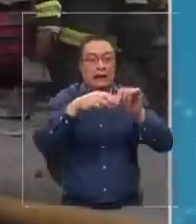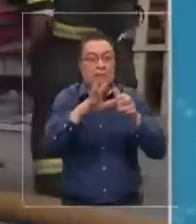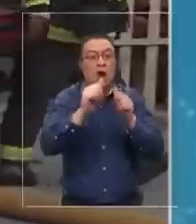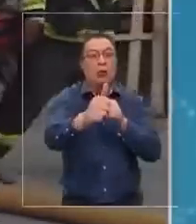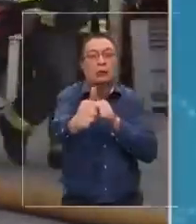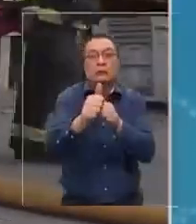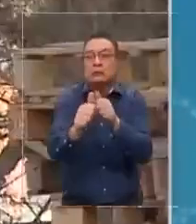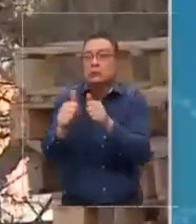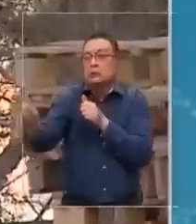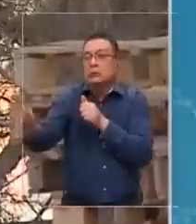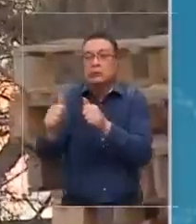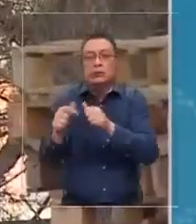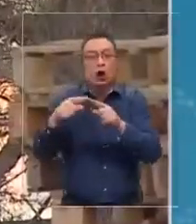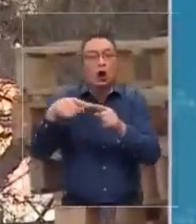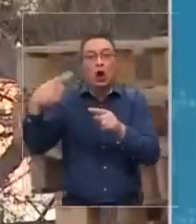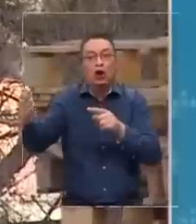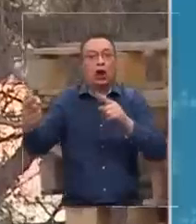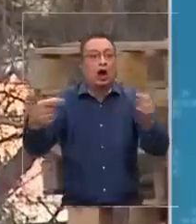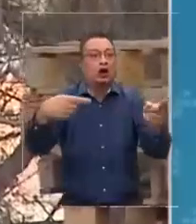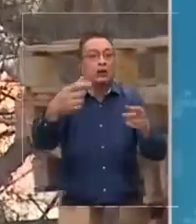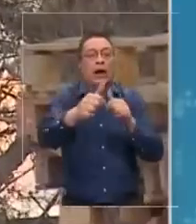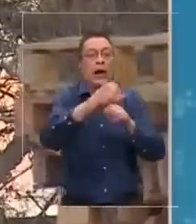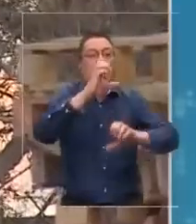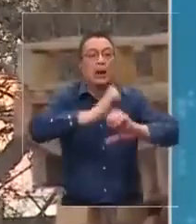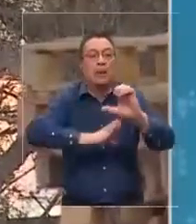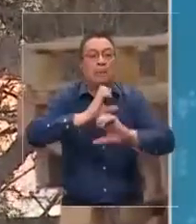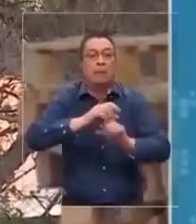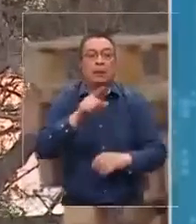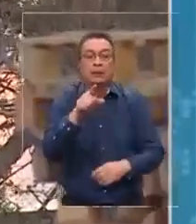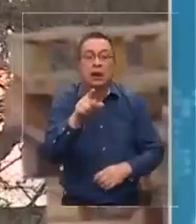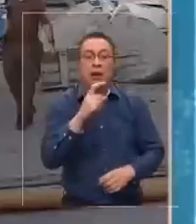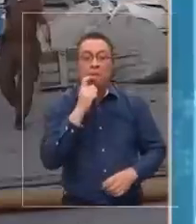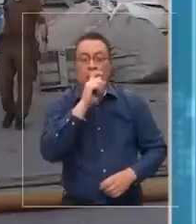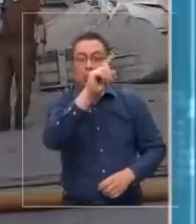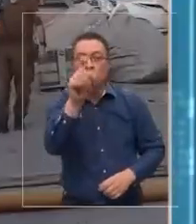lejos, qué tan cerca está de otras empresas.